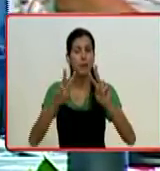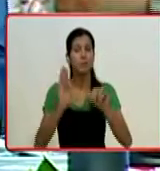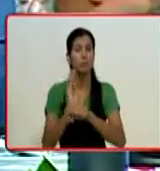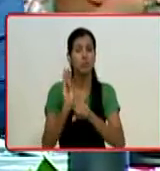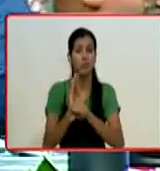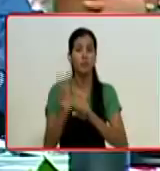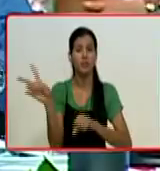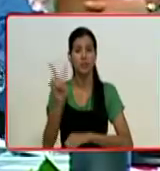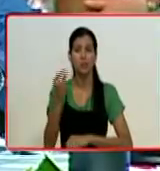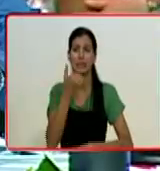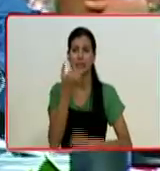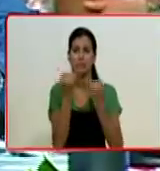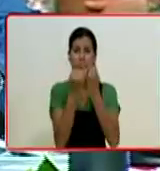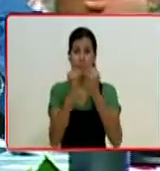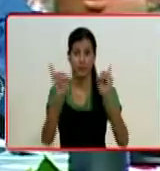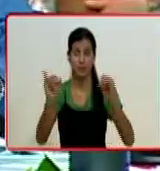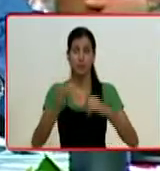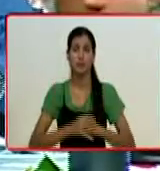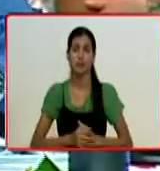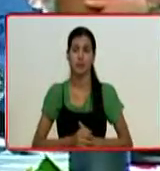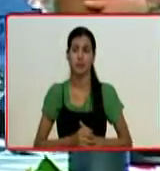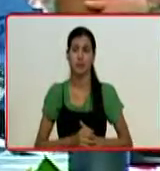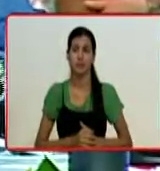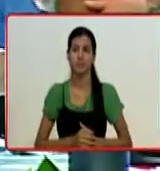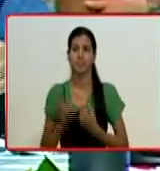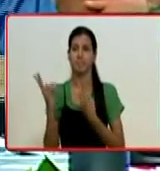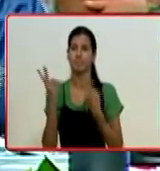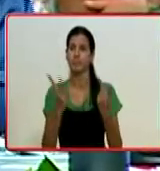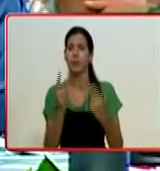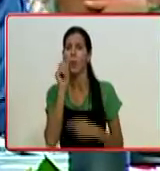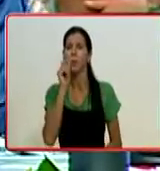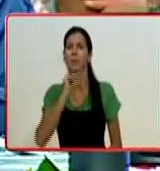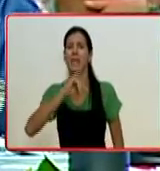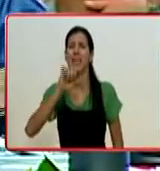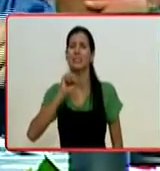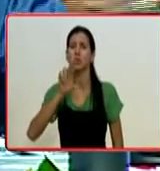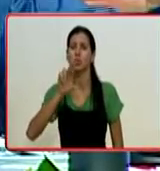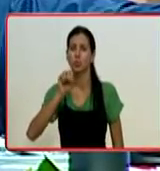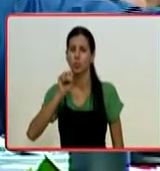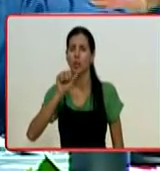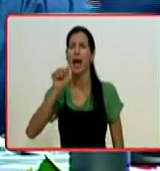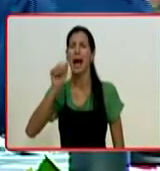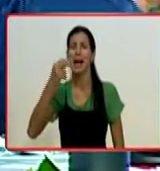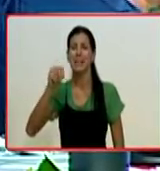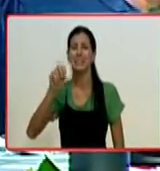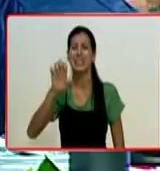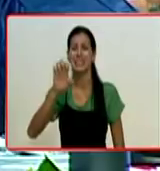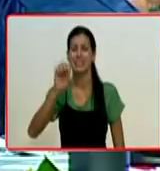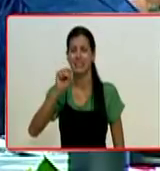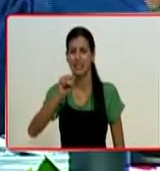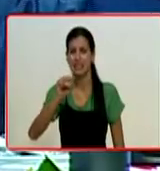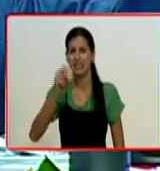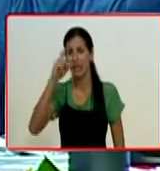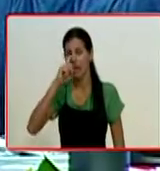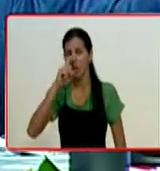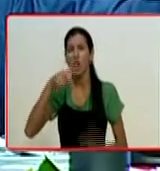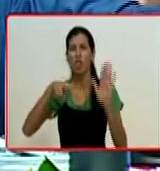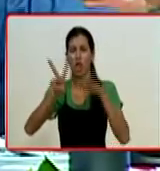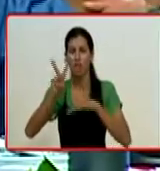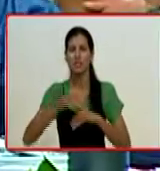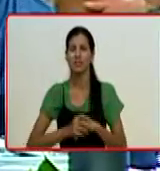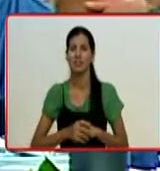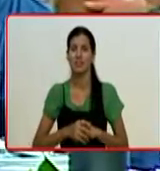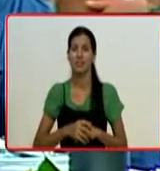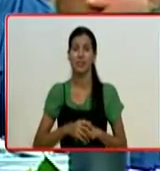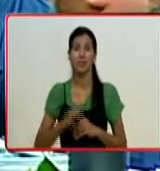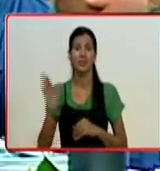para terminar, invito a Jesús Áñez, un niño de 12 años, ha venido desde